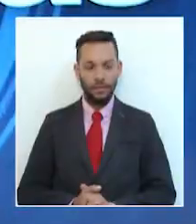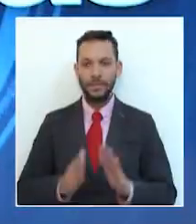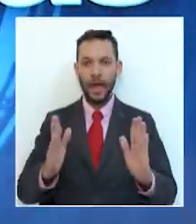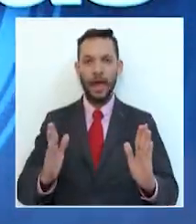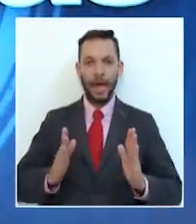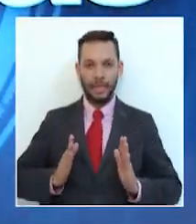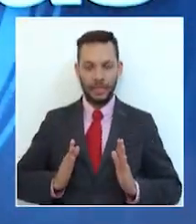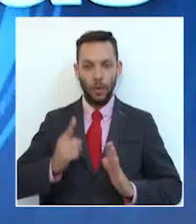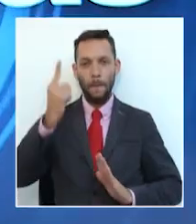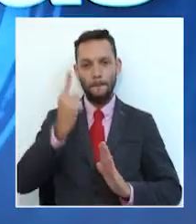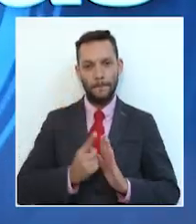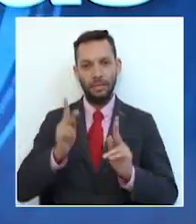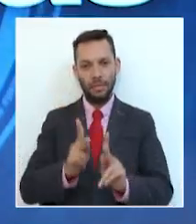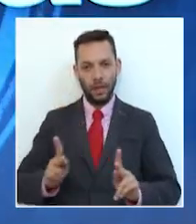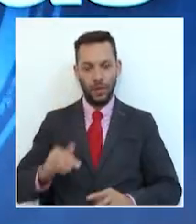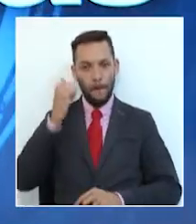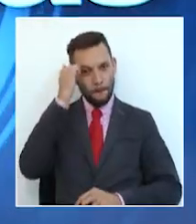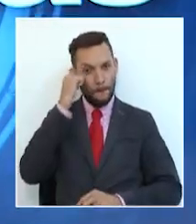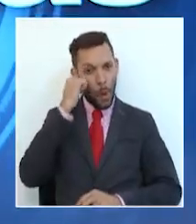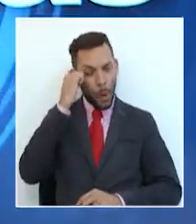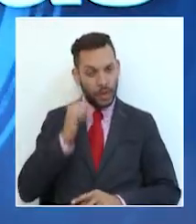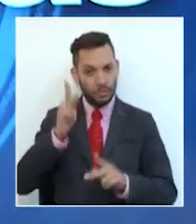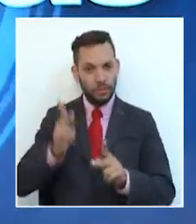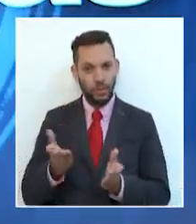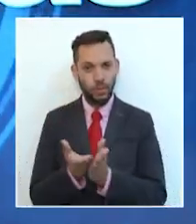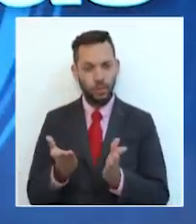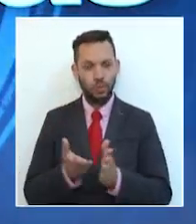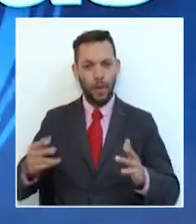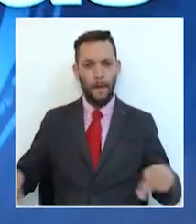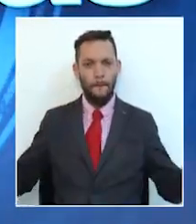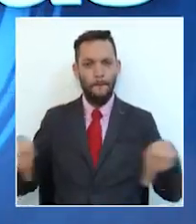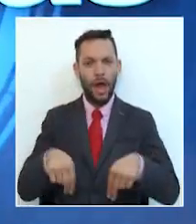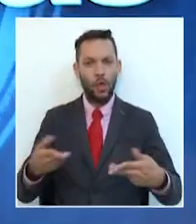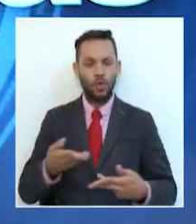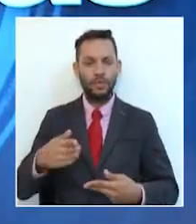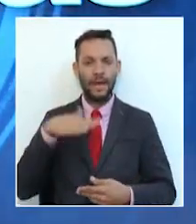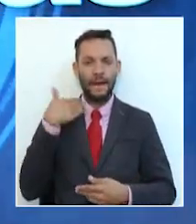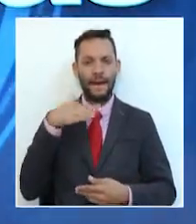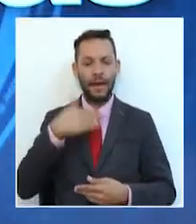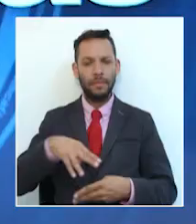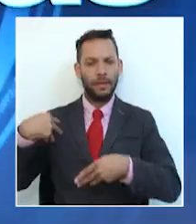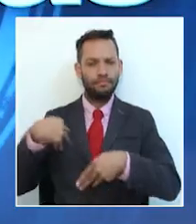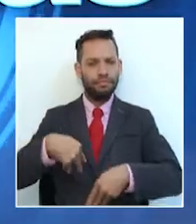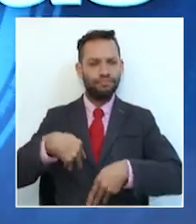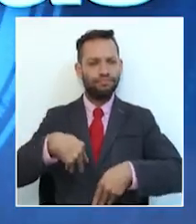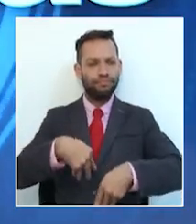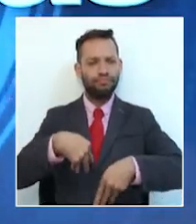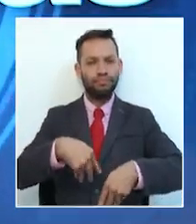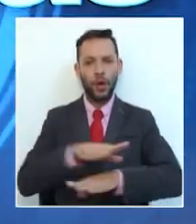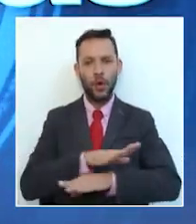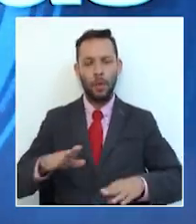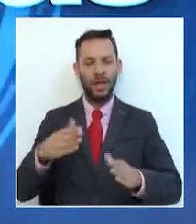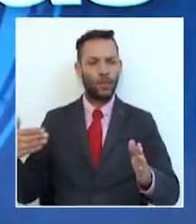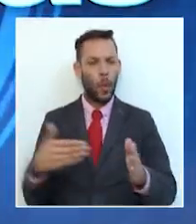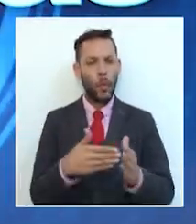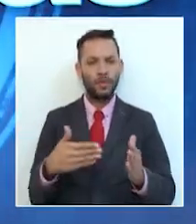Atención, al menos 1.000 personas entre docentes y estudiantes marcharon por las principales calles del norte de Armenia en una movilización contra la violencia hacia la